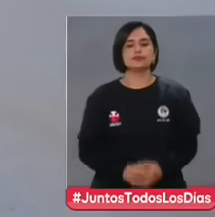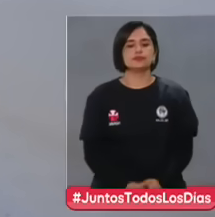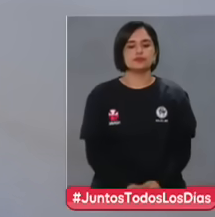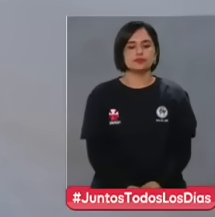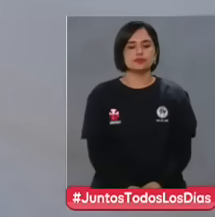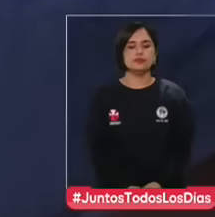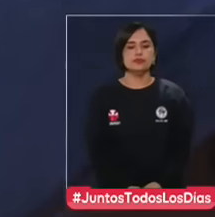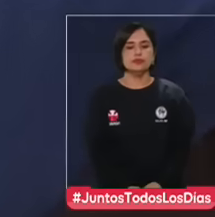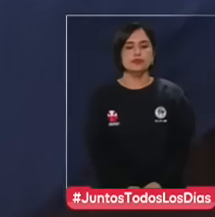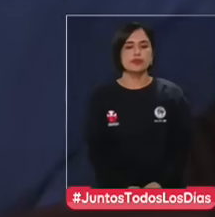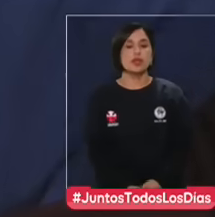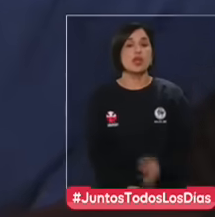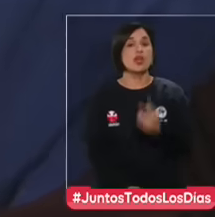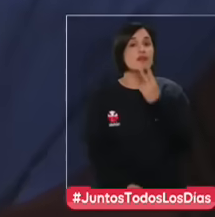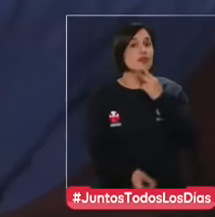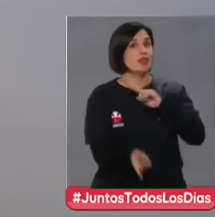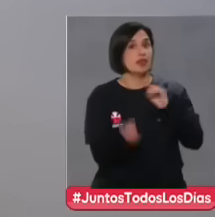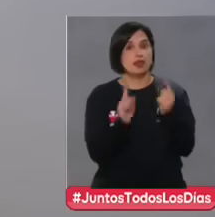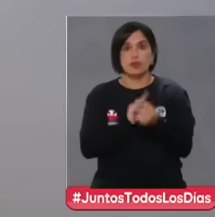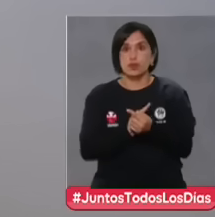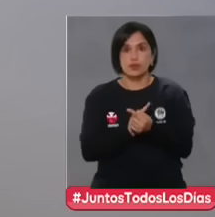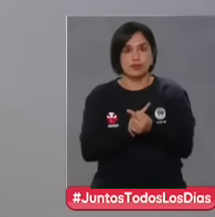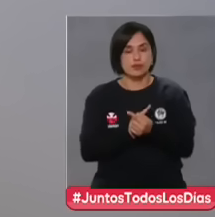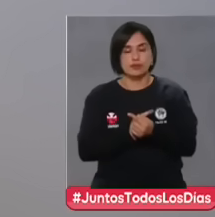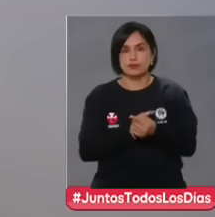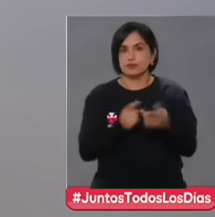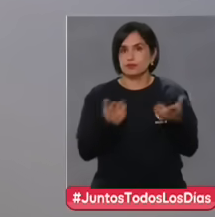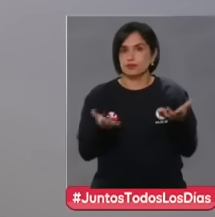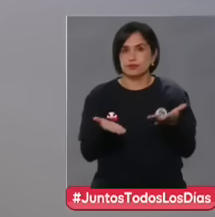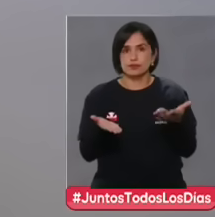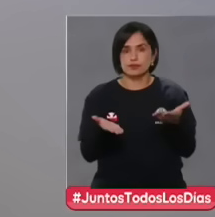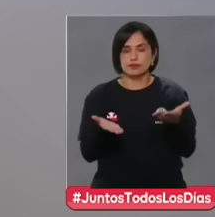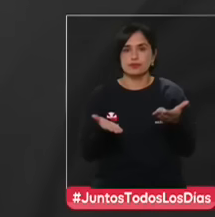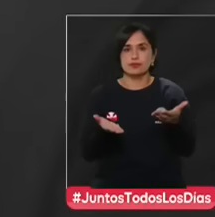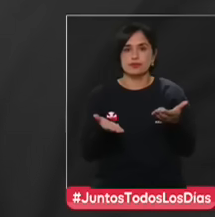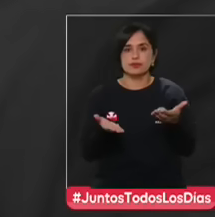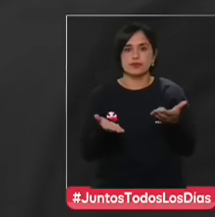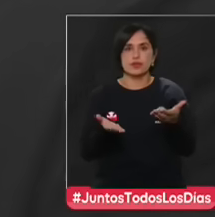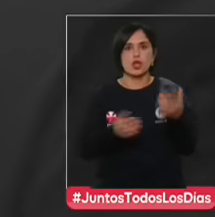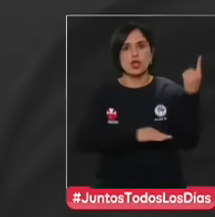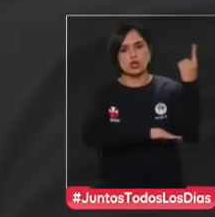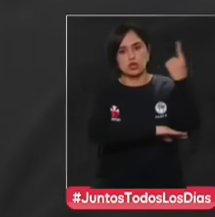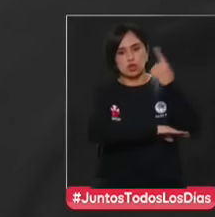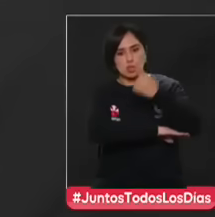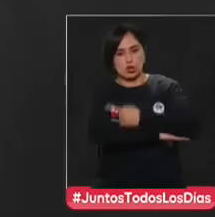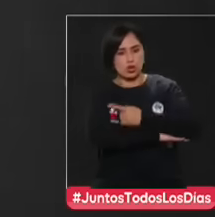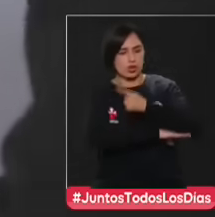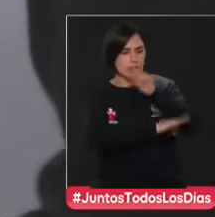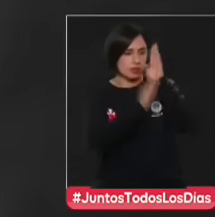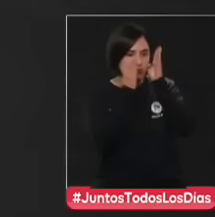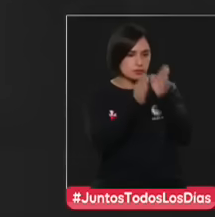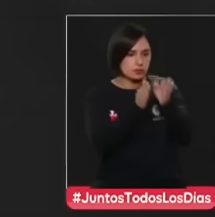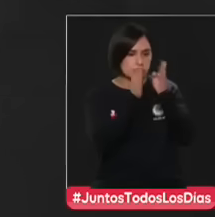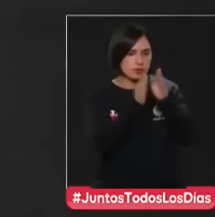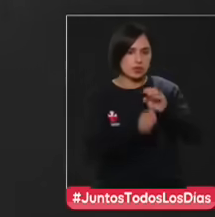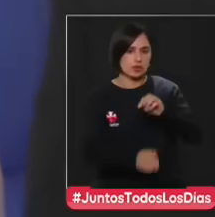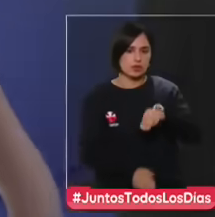eso. Y ahí nos cambió la vida. Porque hay que estar todo el día con la Marcela.